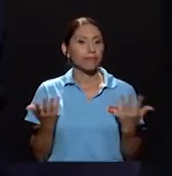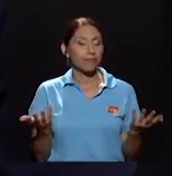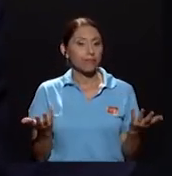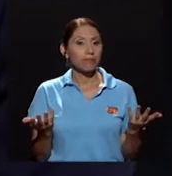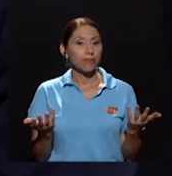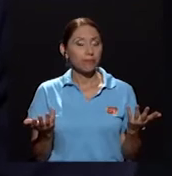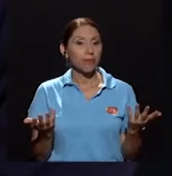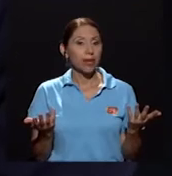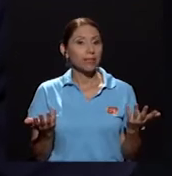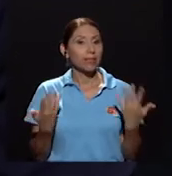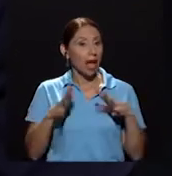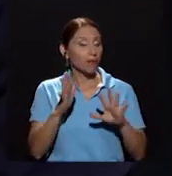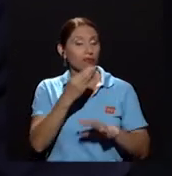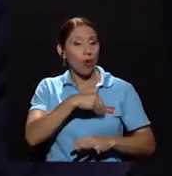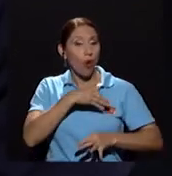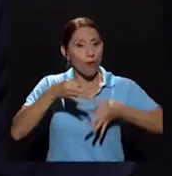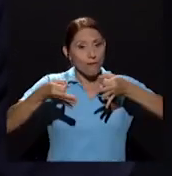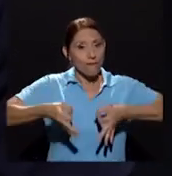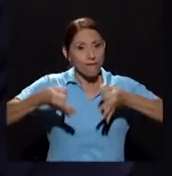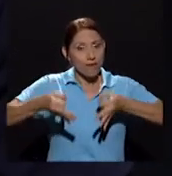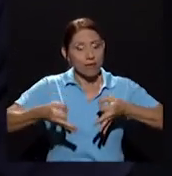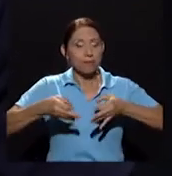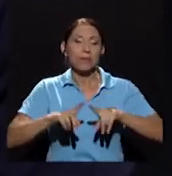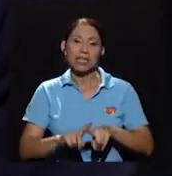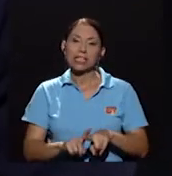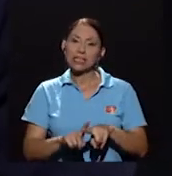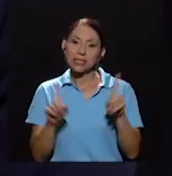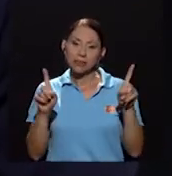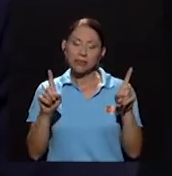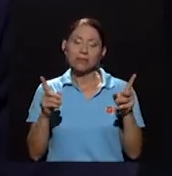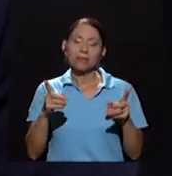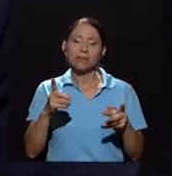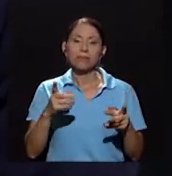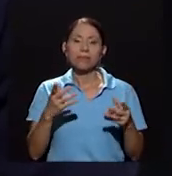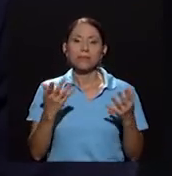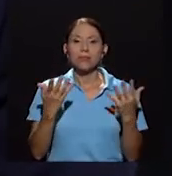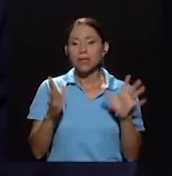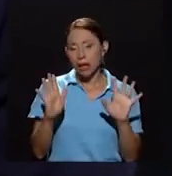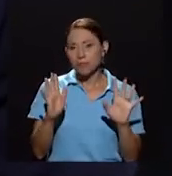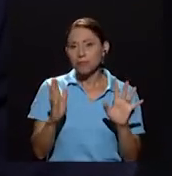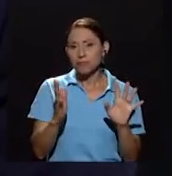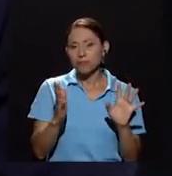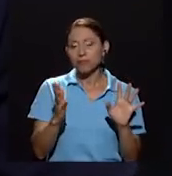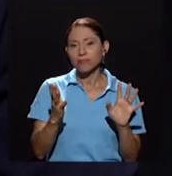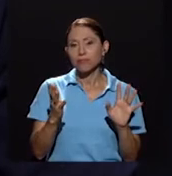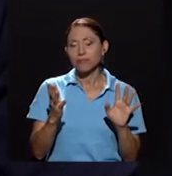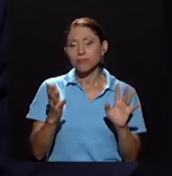oficial sin embargo habíamos obtenido ya una